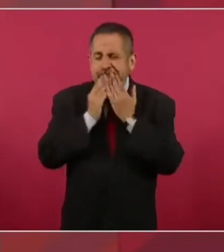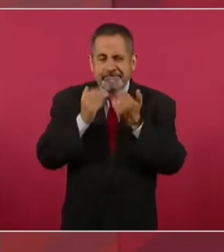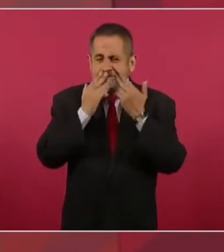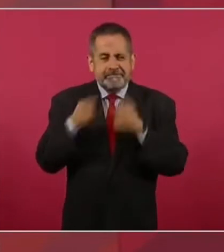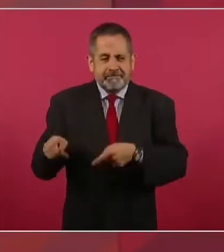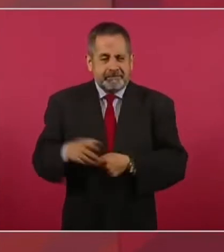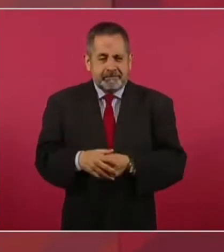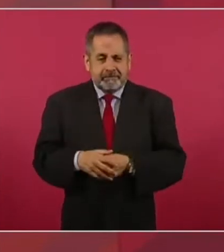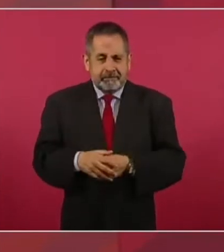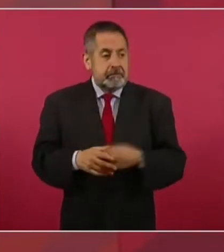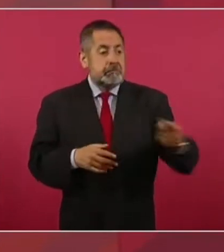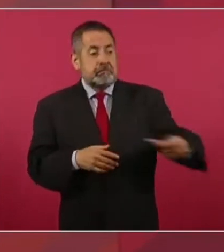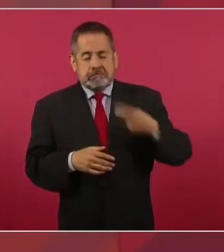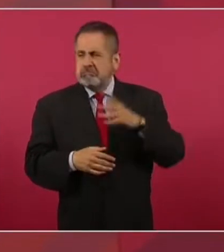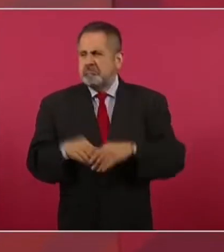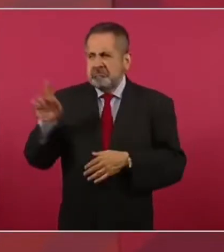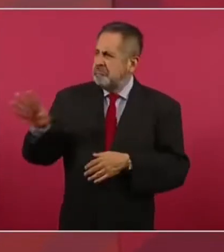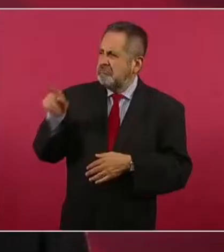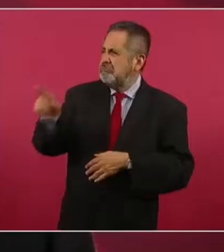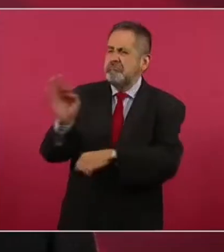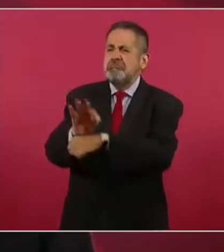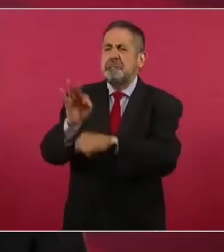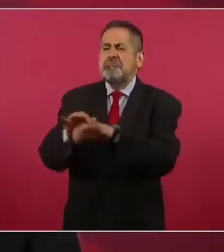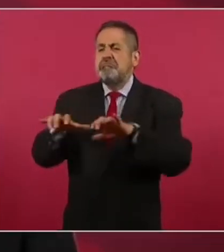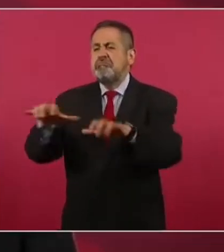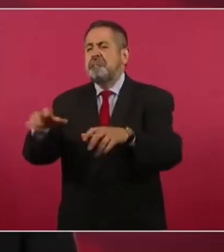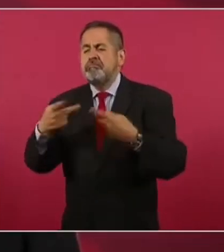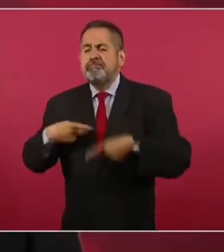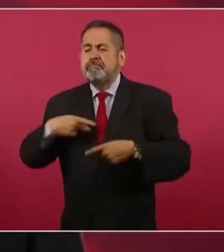aunque me cuestionen de que siempre defiendo al pueblo bueno.